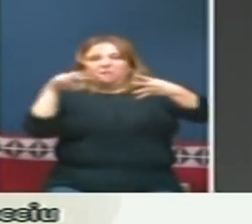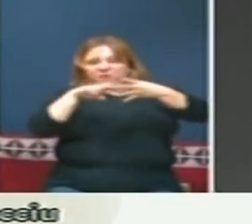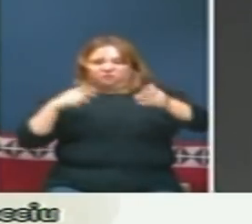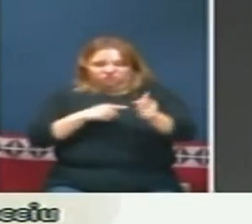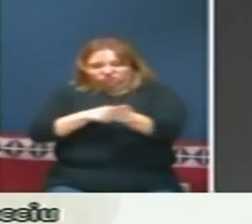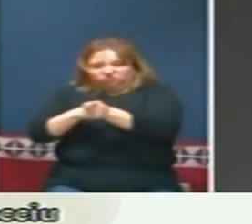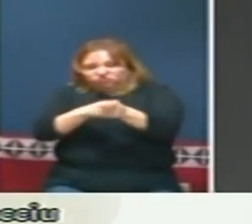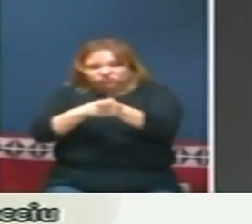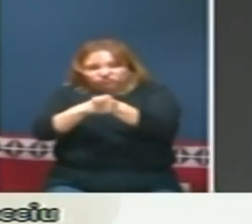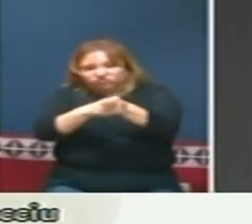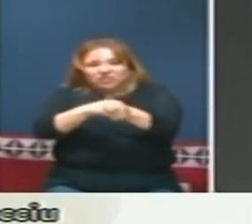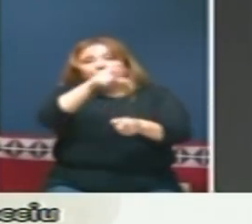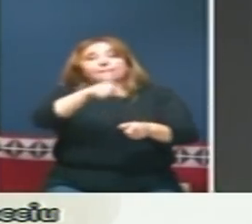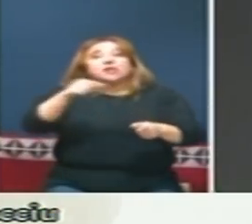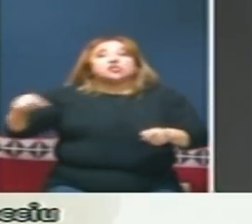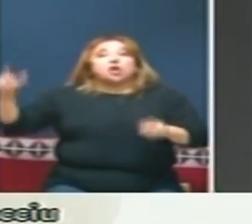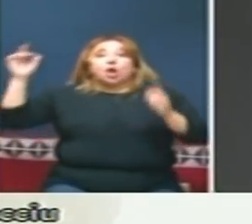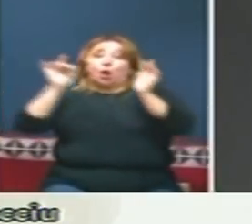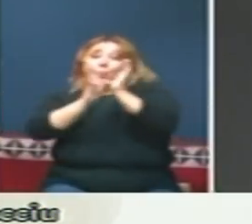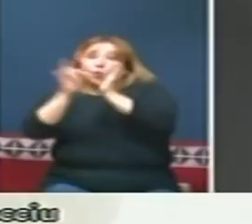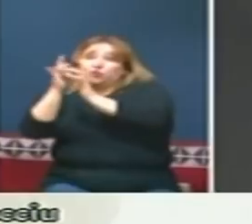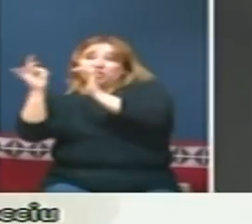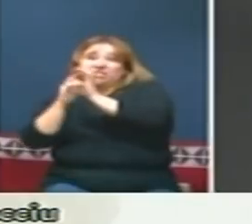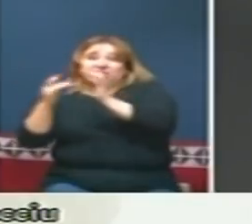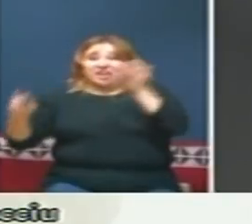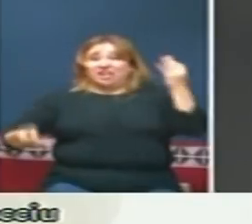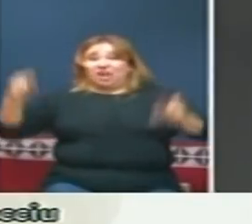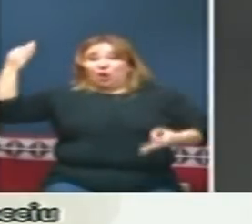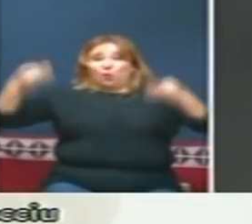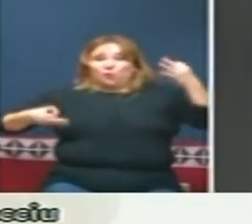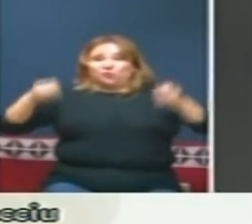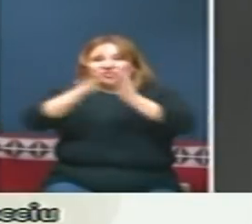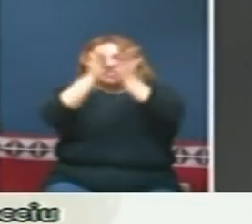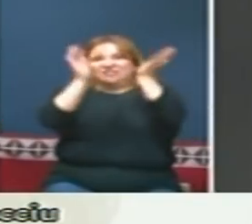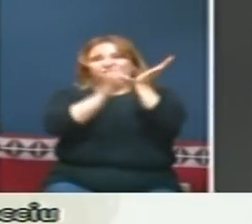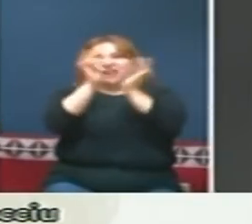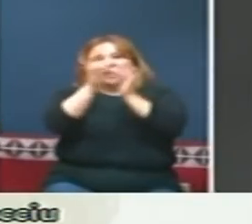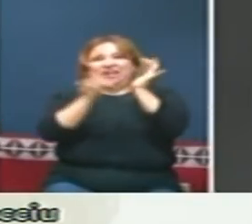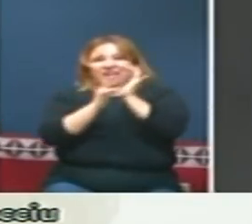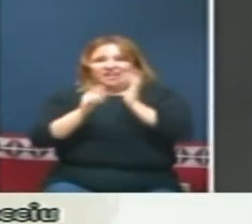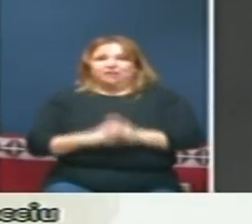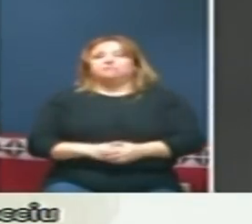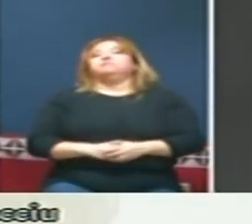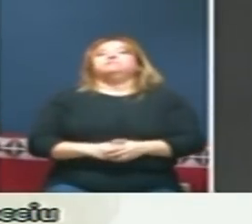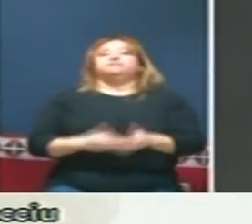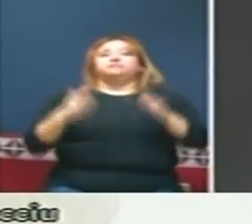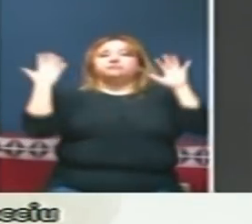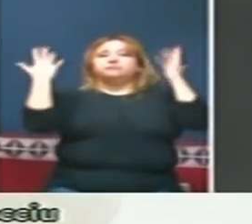perseguidos a causa de Jesús y de la justicia evangélica.